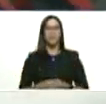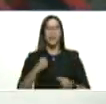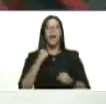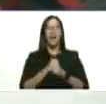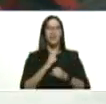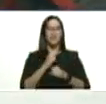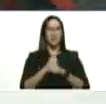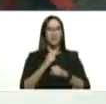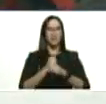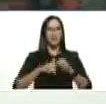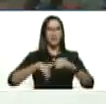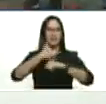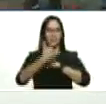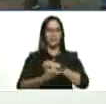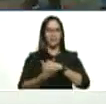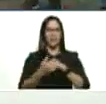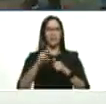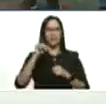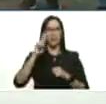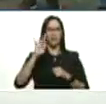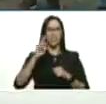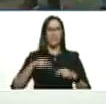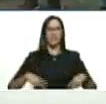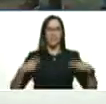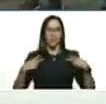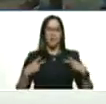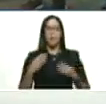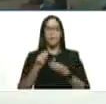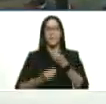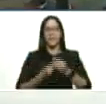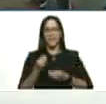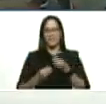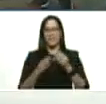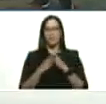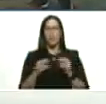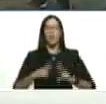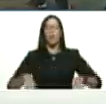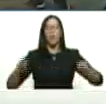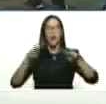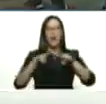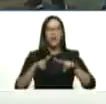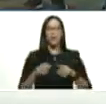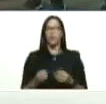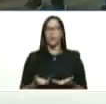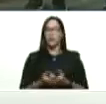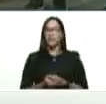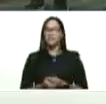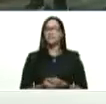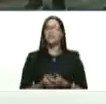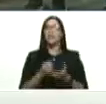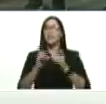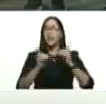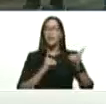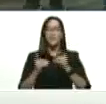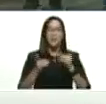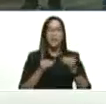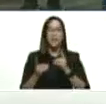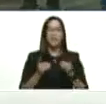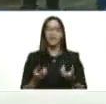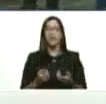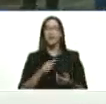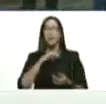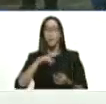este plan Nutrivida para elevar todos los valores nutrientes, todos los valores proteicos a